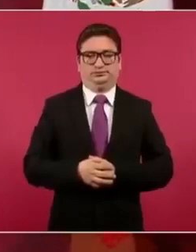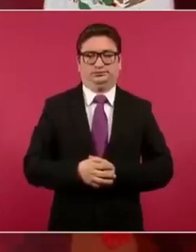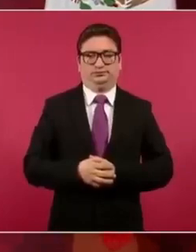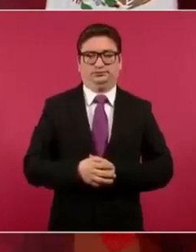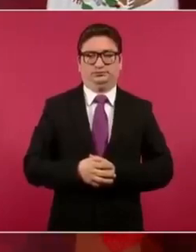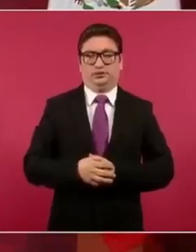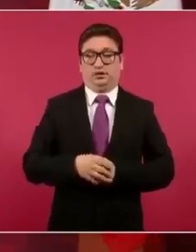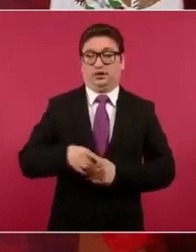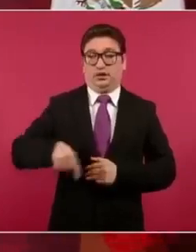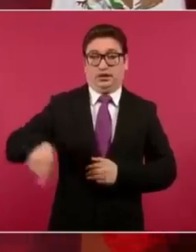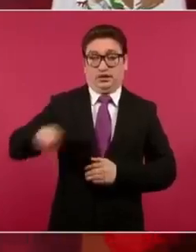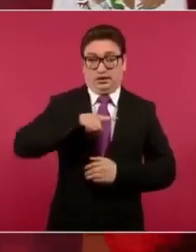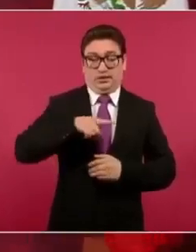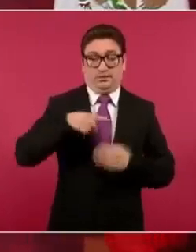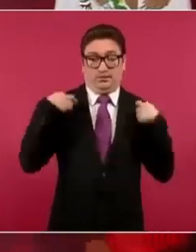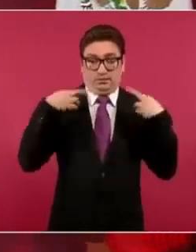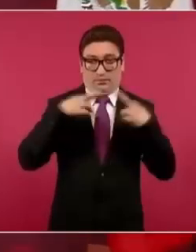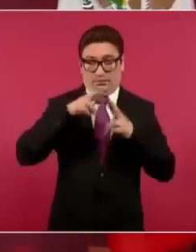respetarlos,